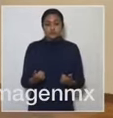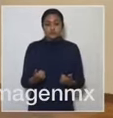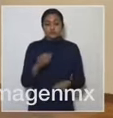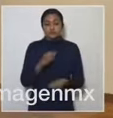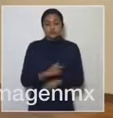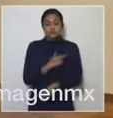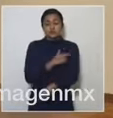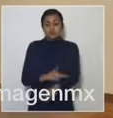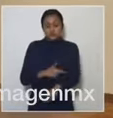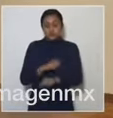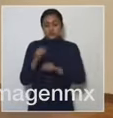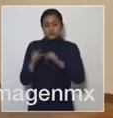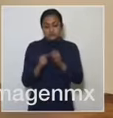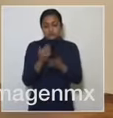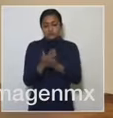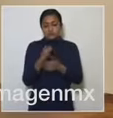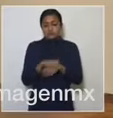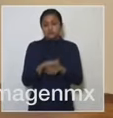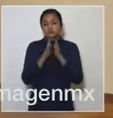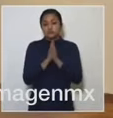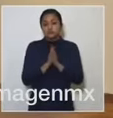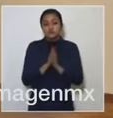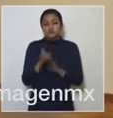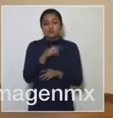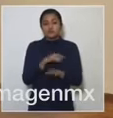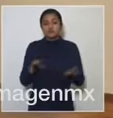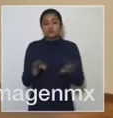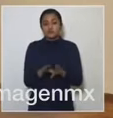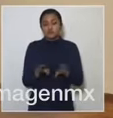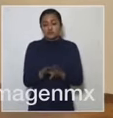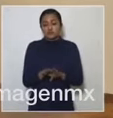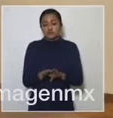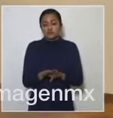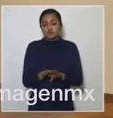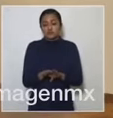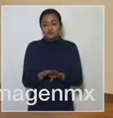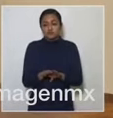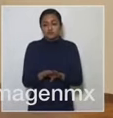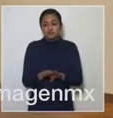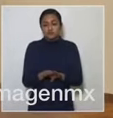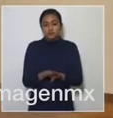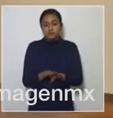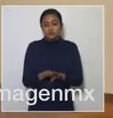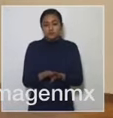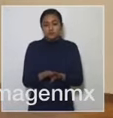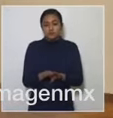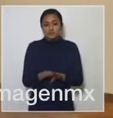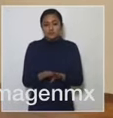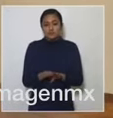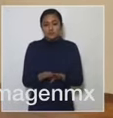a resolver. No tiene condiciones de, repito, de estar